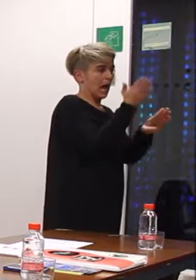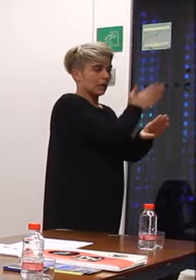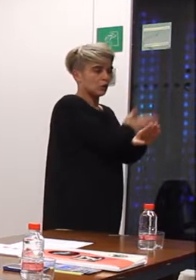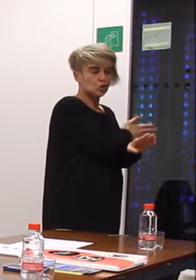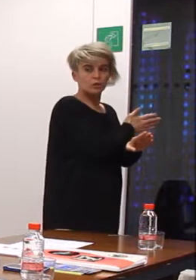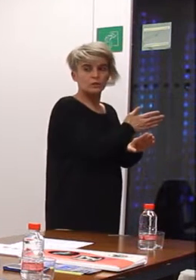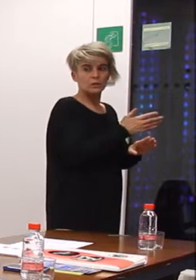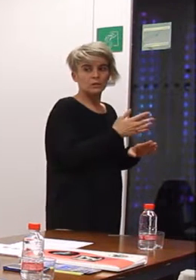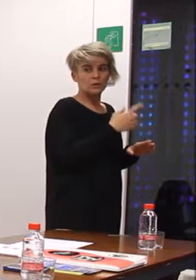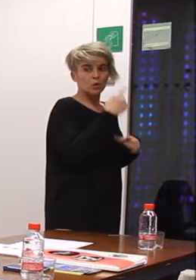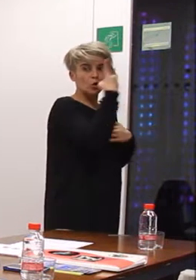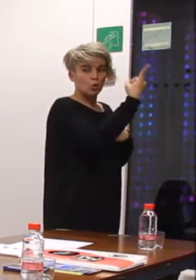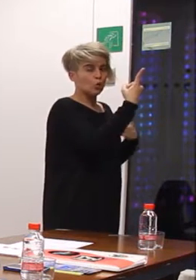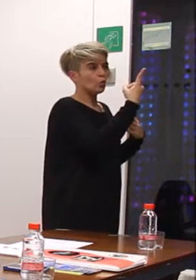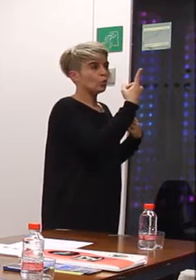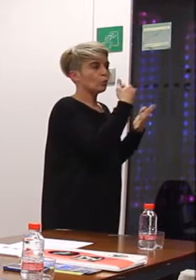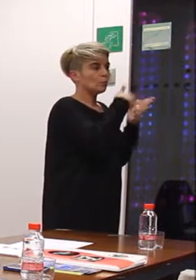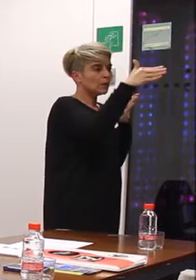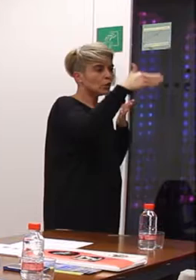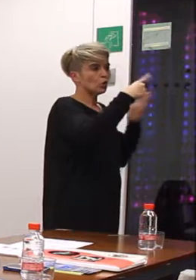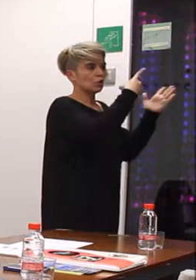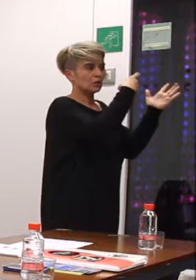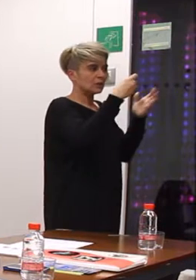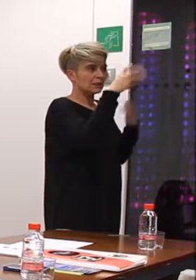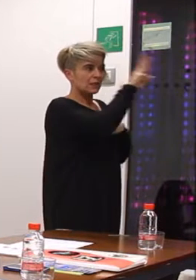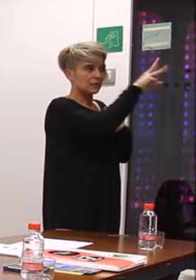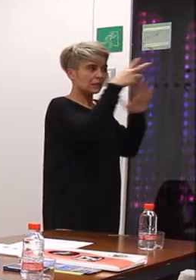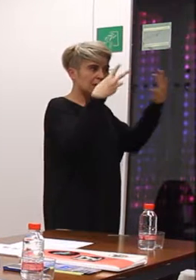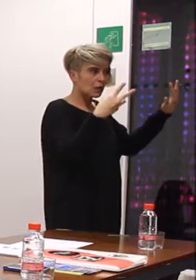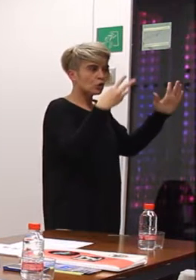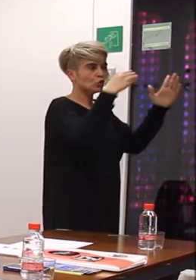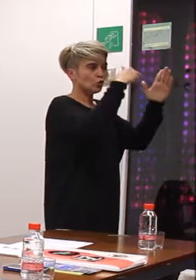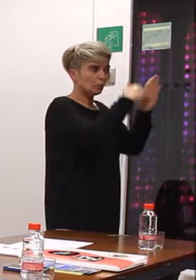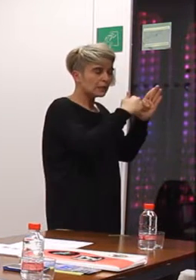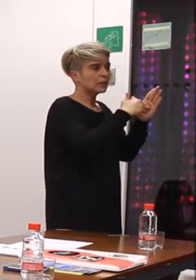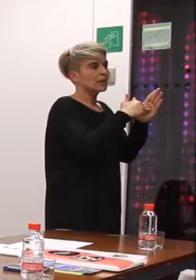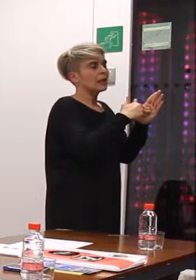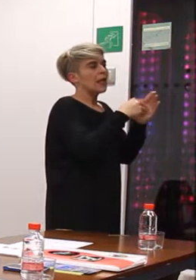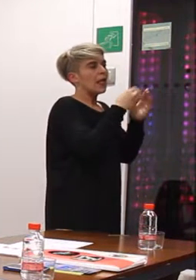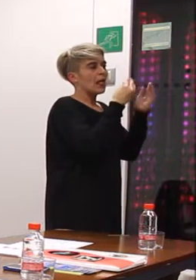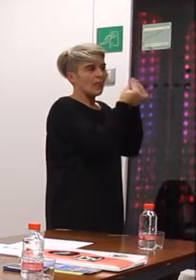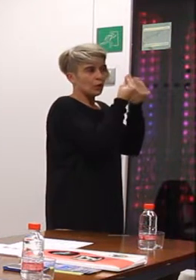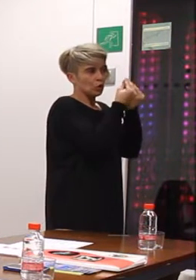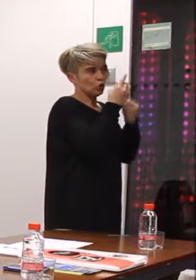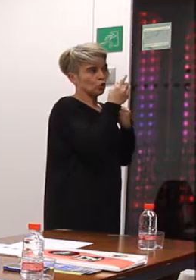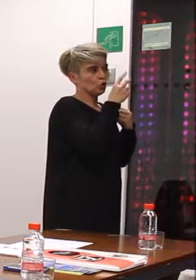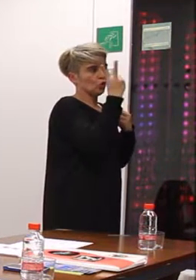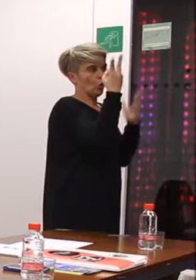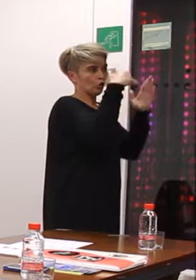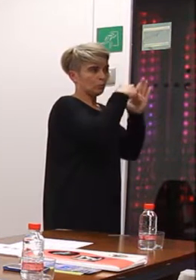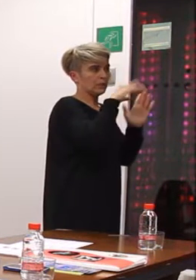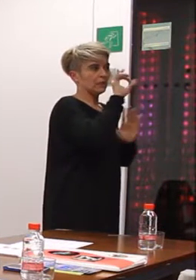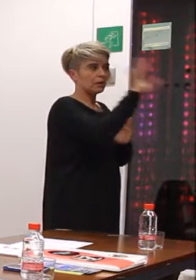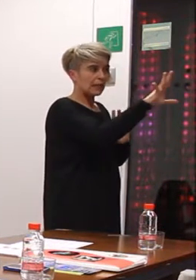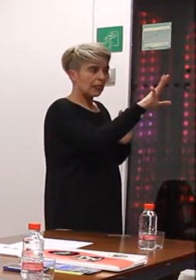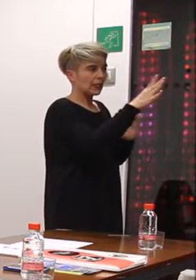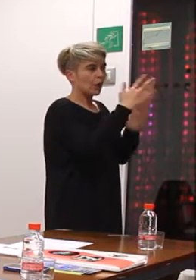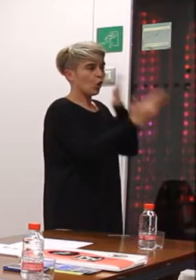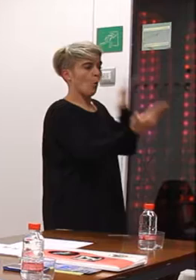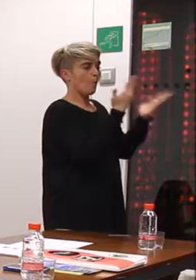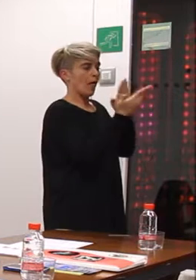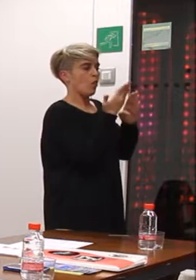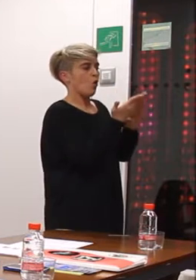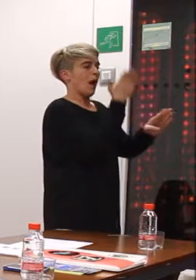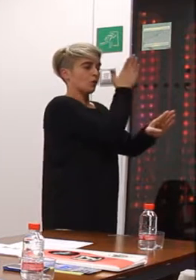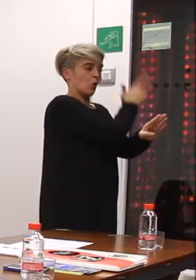de 1.638.000 viene de los datos del 2015, ¿vale? Con respecto al año anterior se